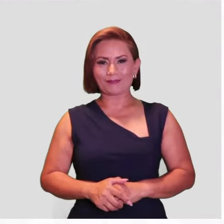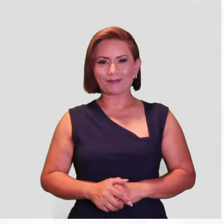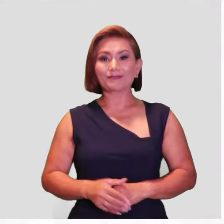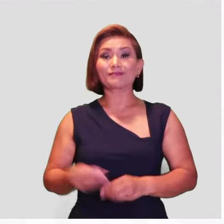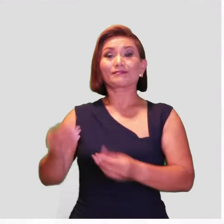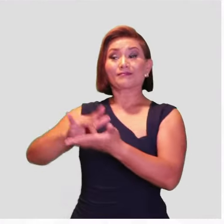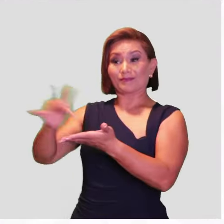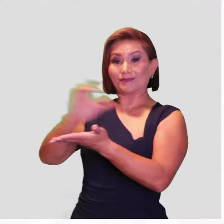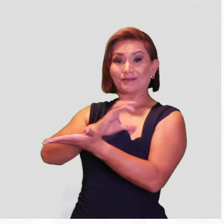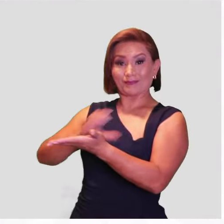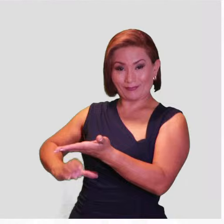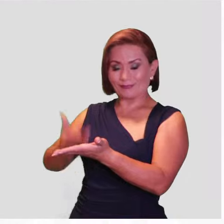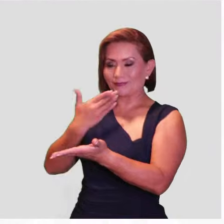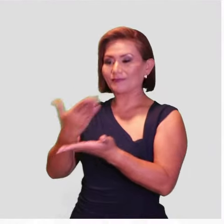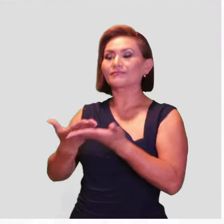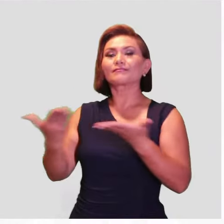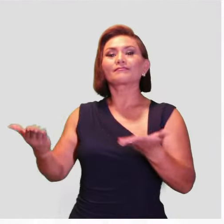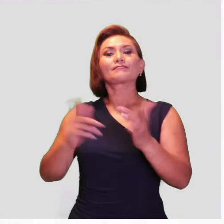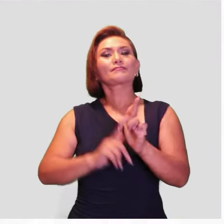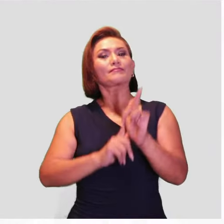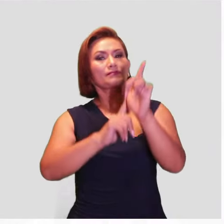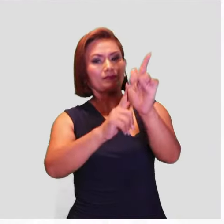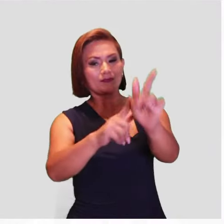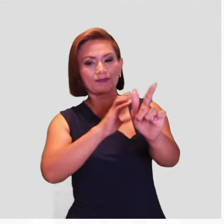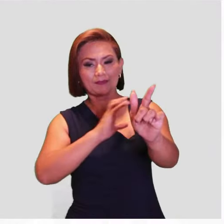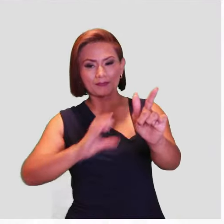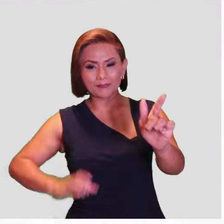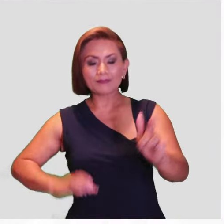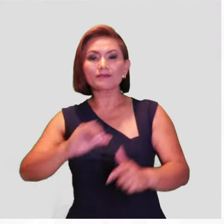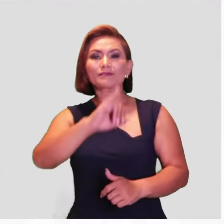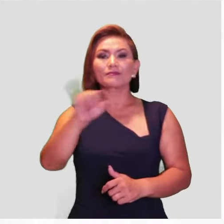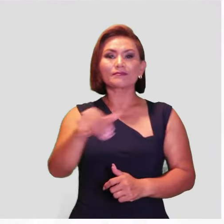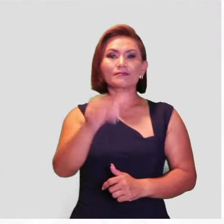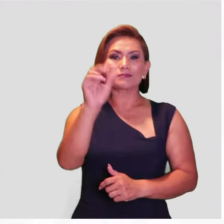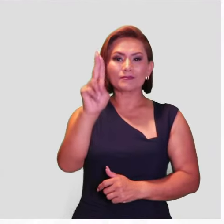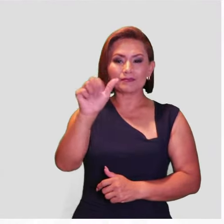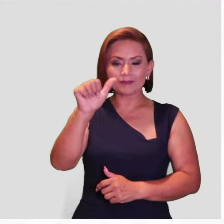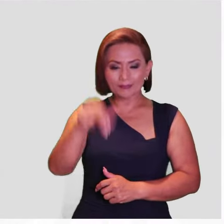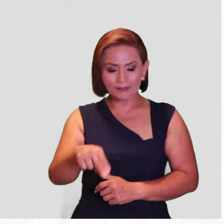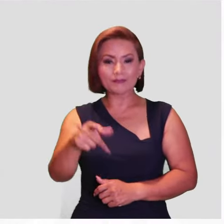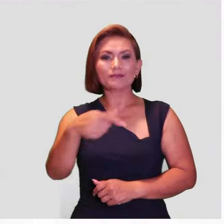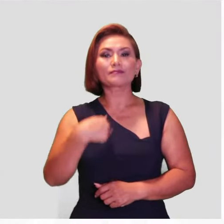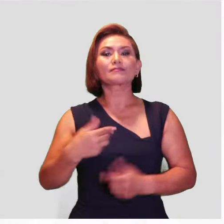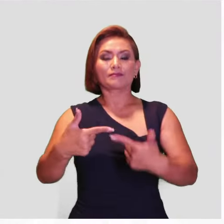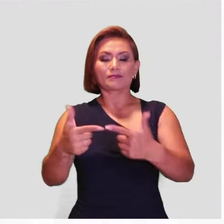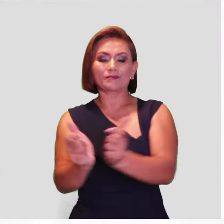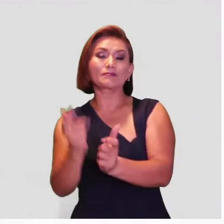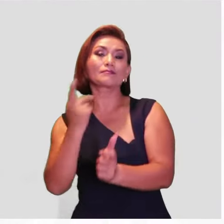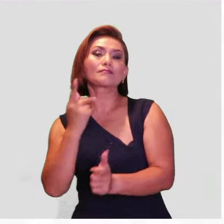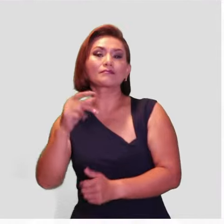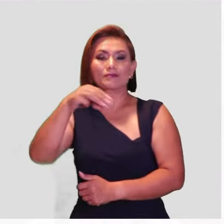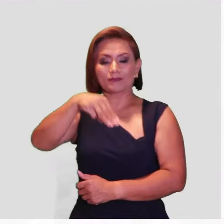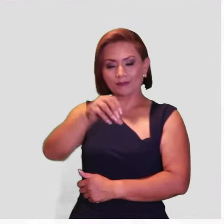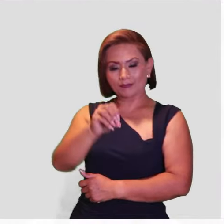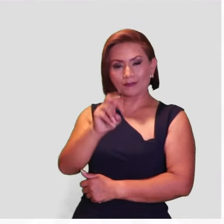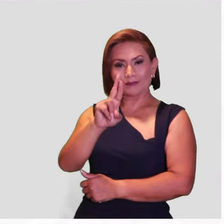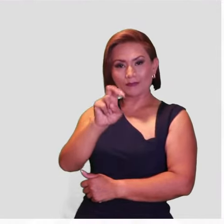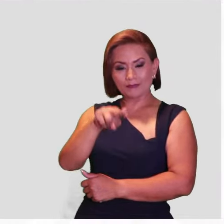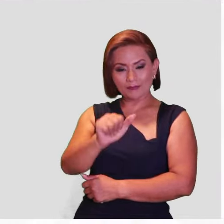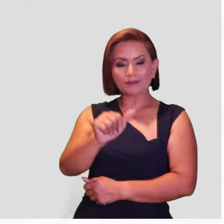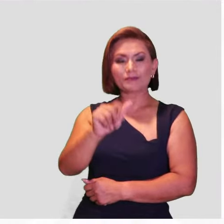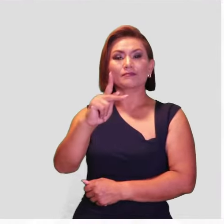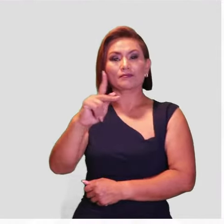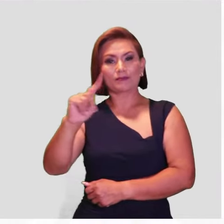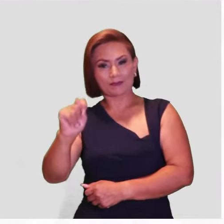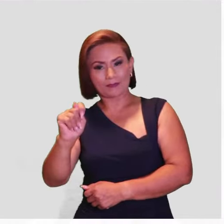Gracias, candidata. Vamos a continuar con el candidato Juan Alvarado por los partidos Morena, PT y Partido Verde